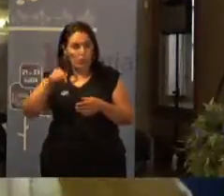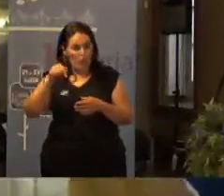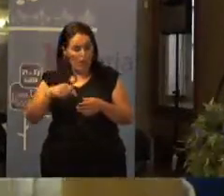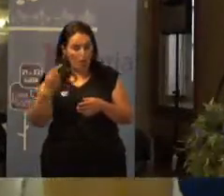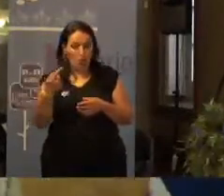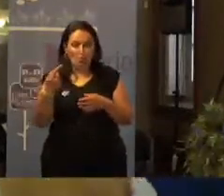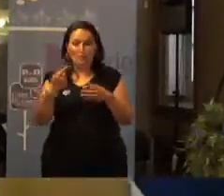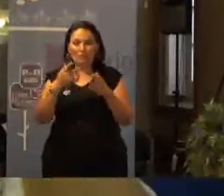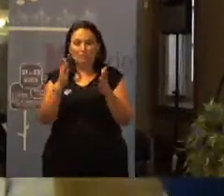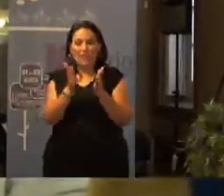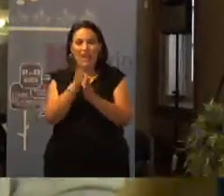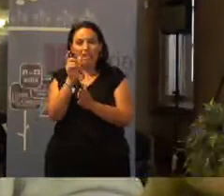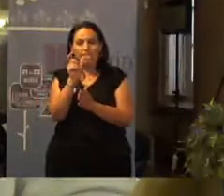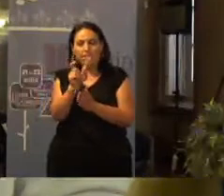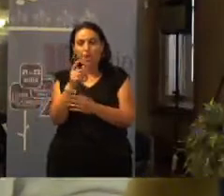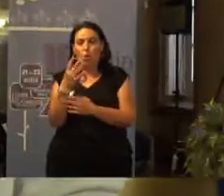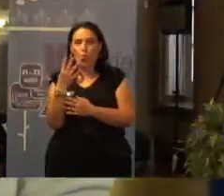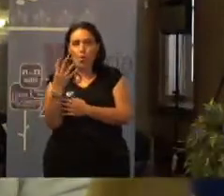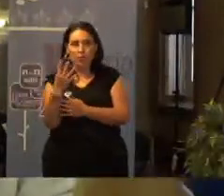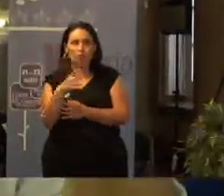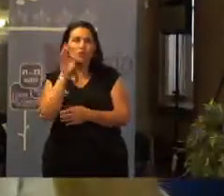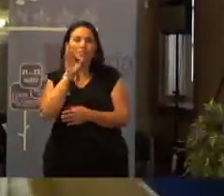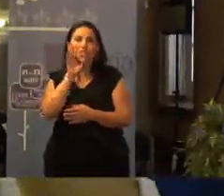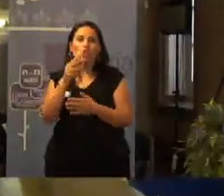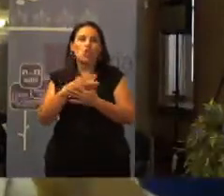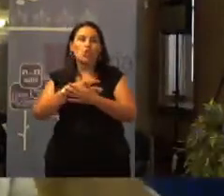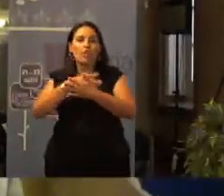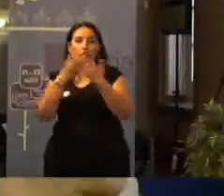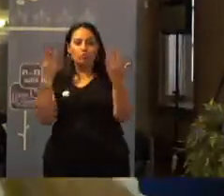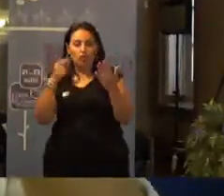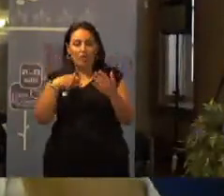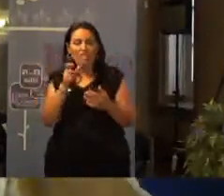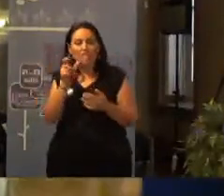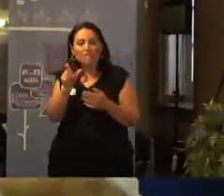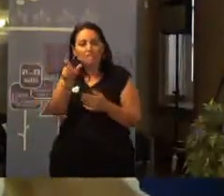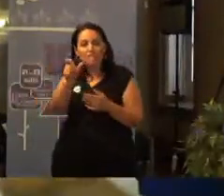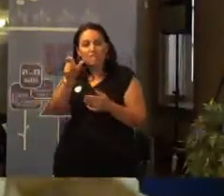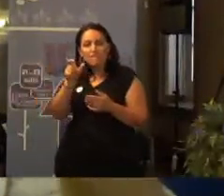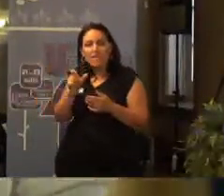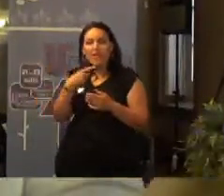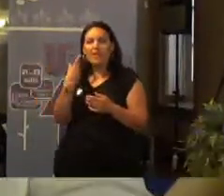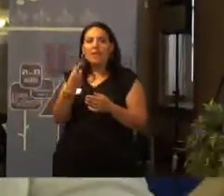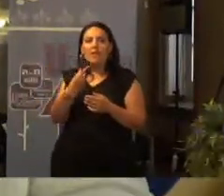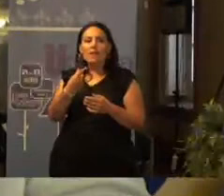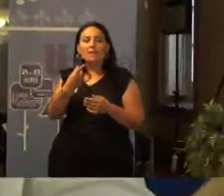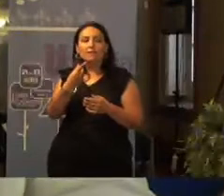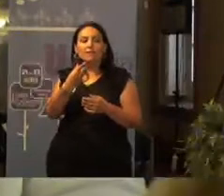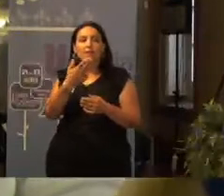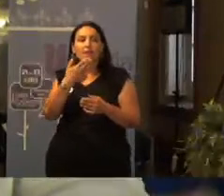e sociopolítica de Europa do século XVIII, hai un volume que se chama A Idade das Revolucións, que vai precisamente